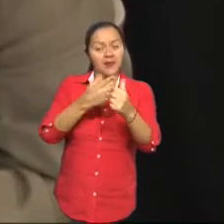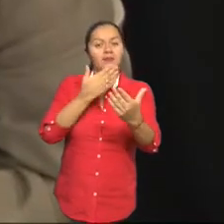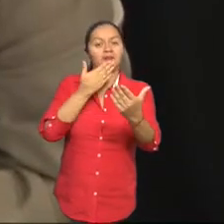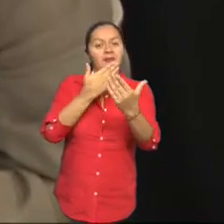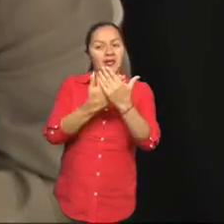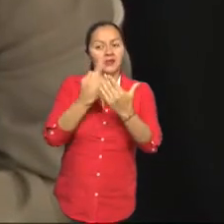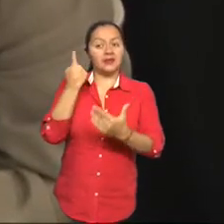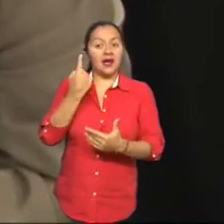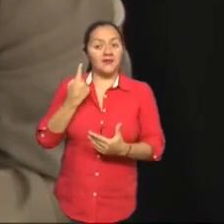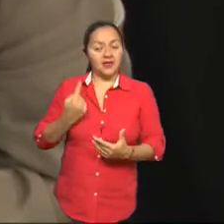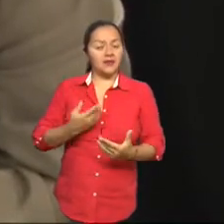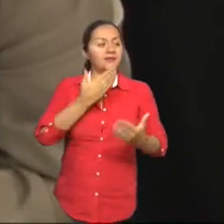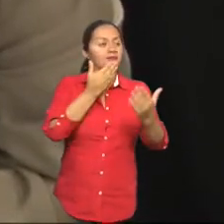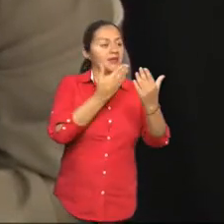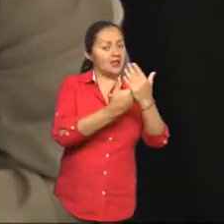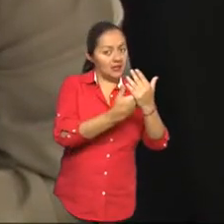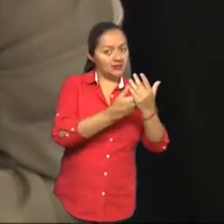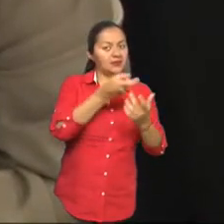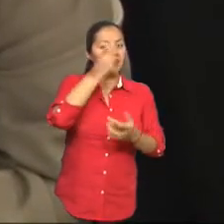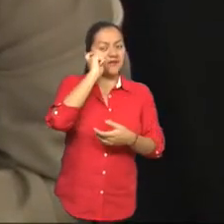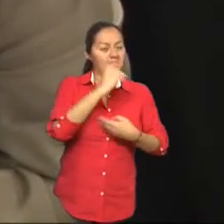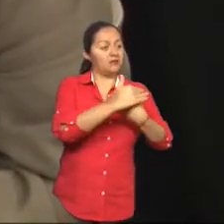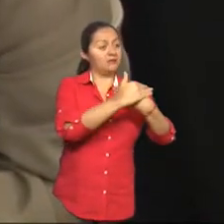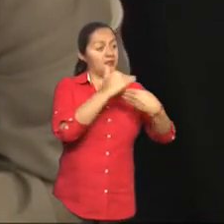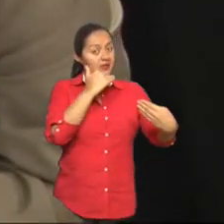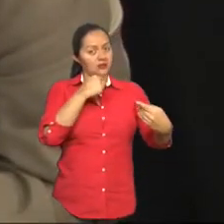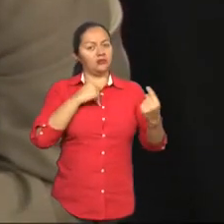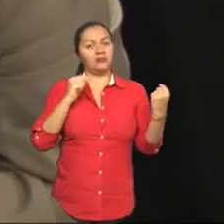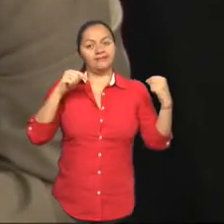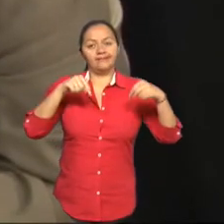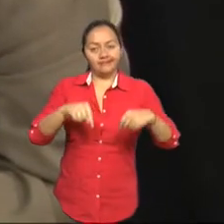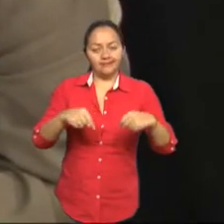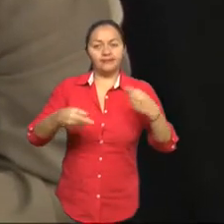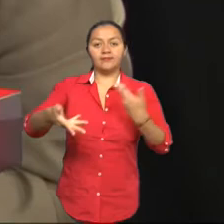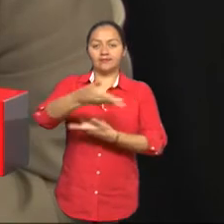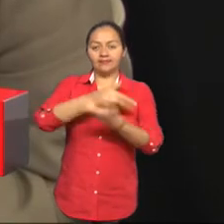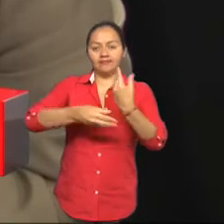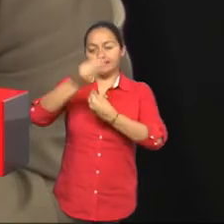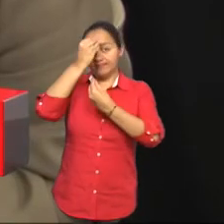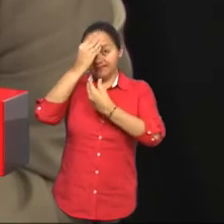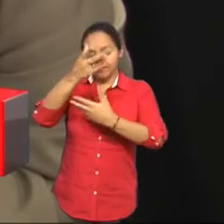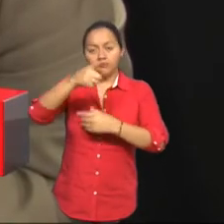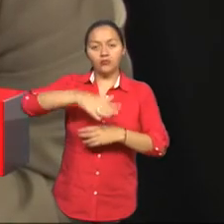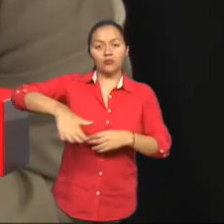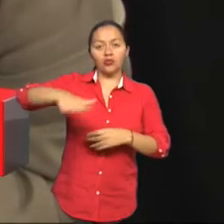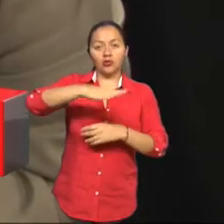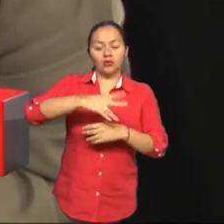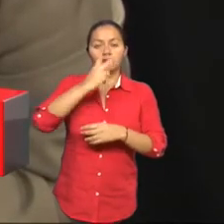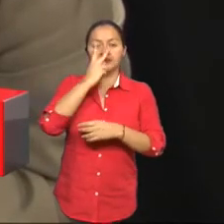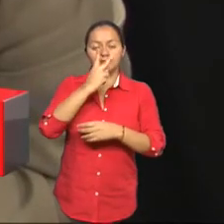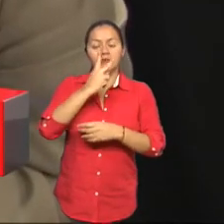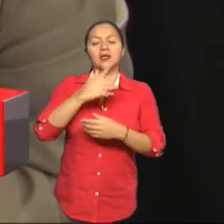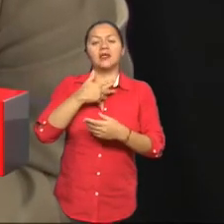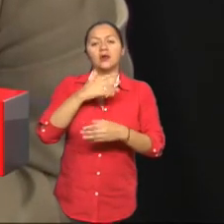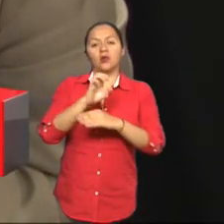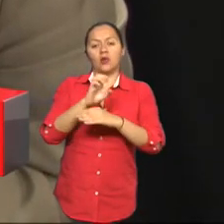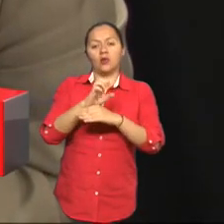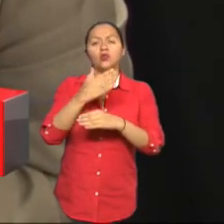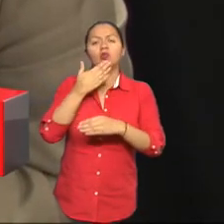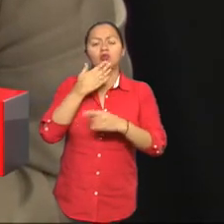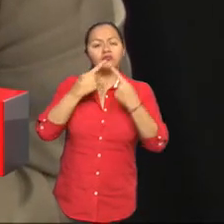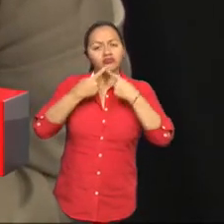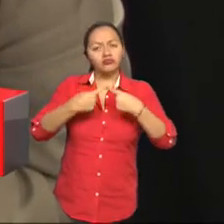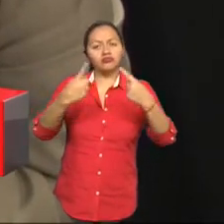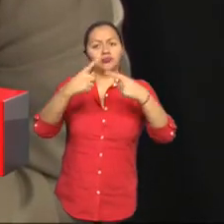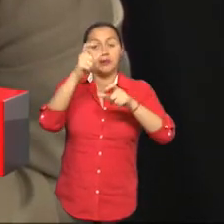la oportunidad de este programa y poner en conocimiento de toda la población en general lo que es el deporte adaptado para las personas con